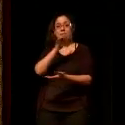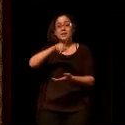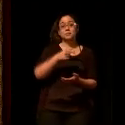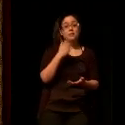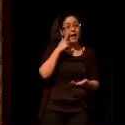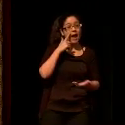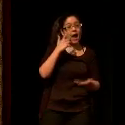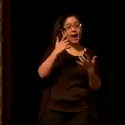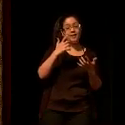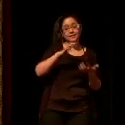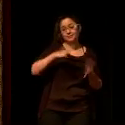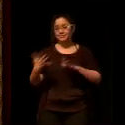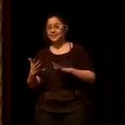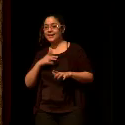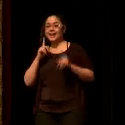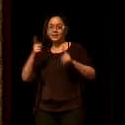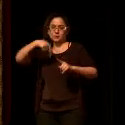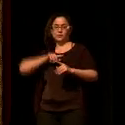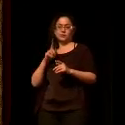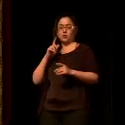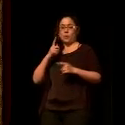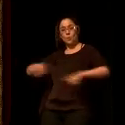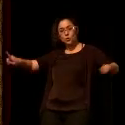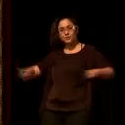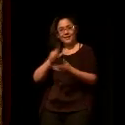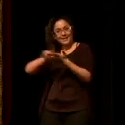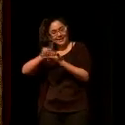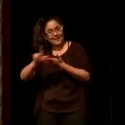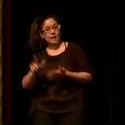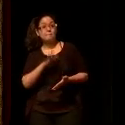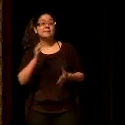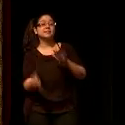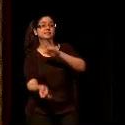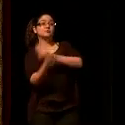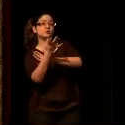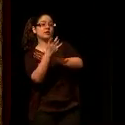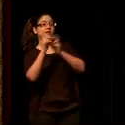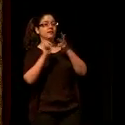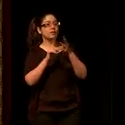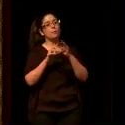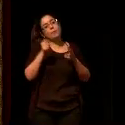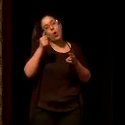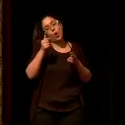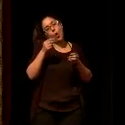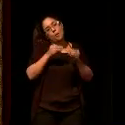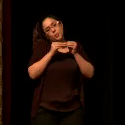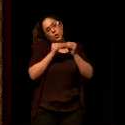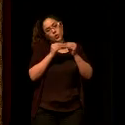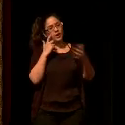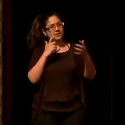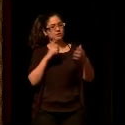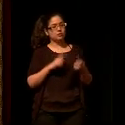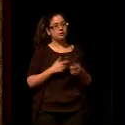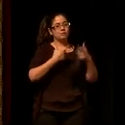artes en nuestro caso de la música y de la literatura y de aquí nació como una producción artística vale capítulo 1